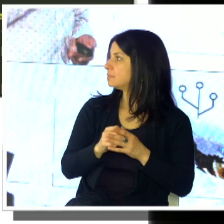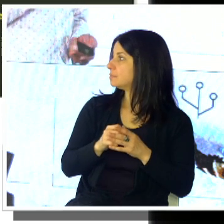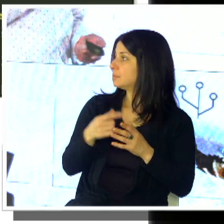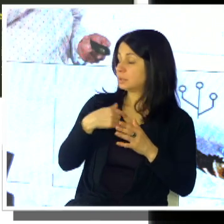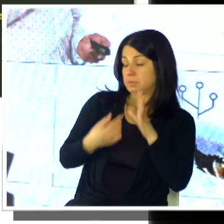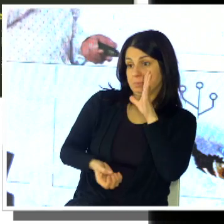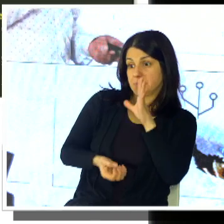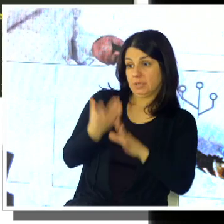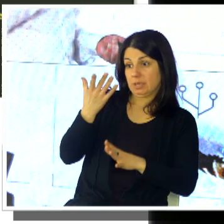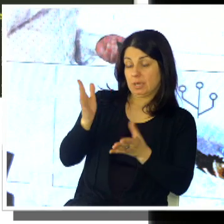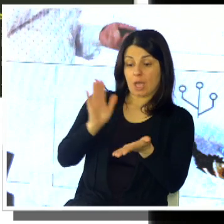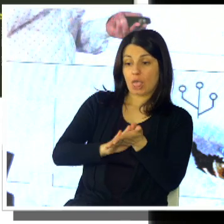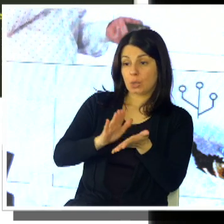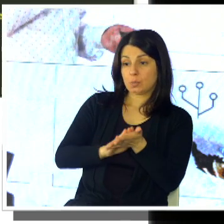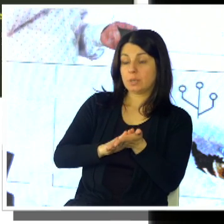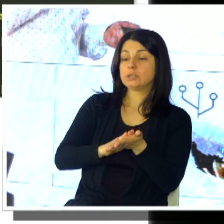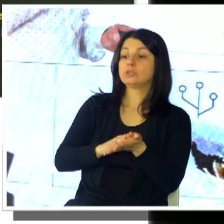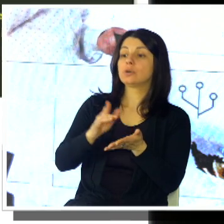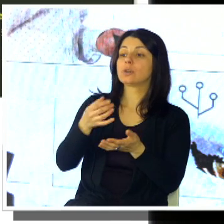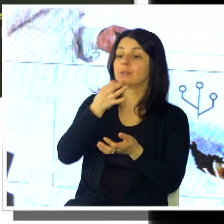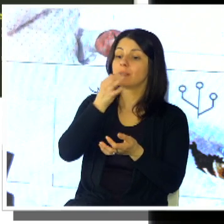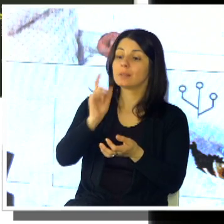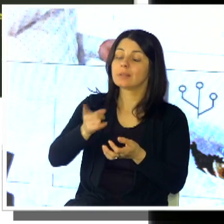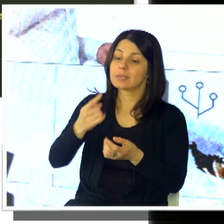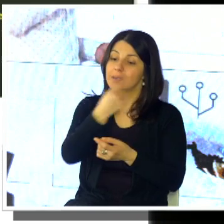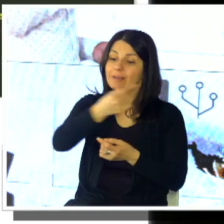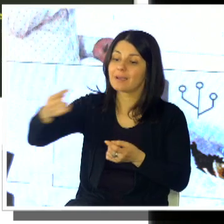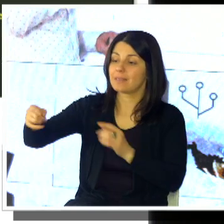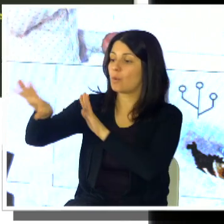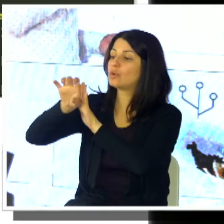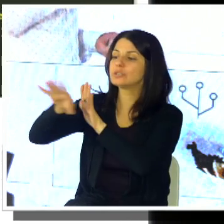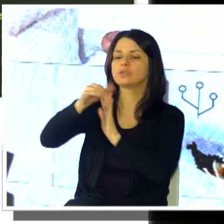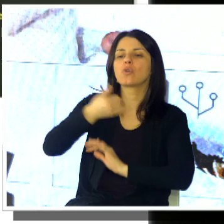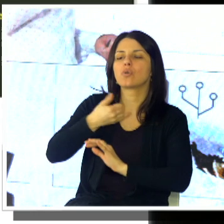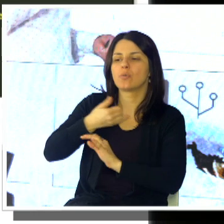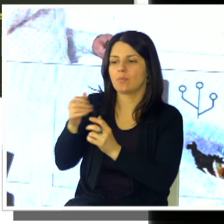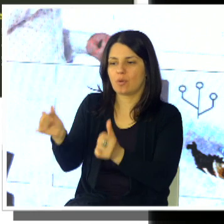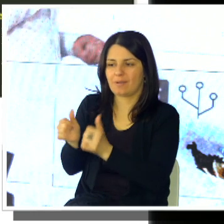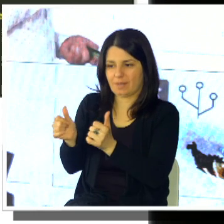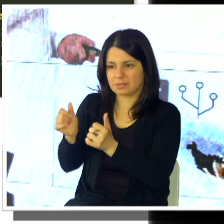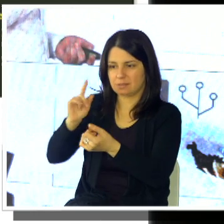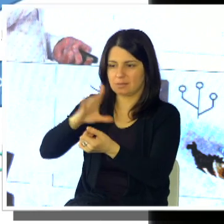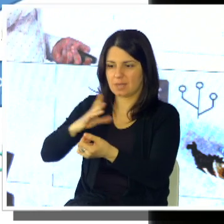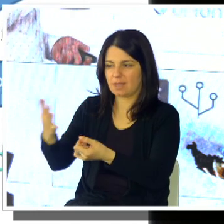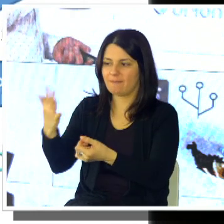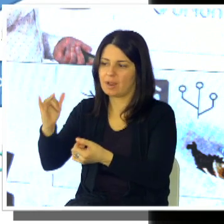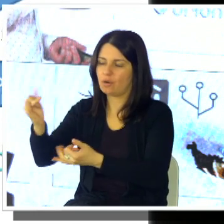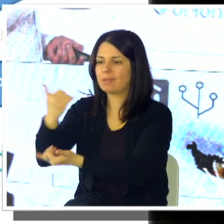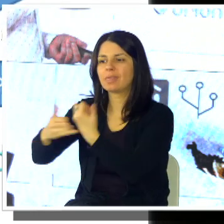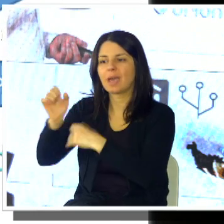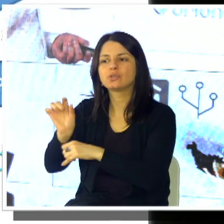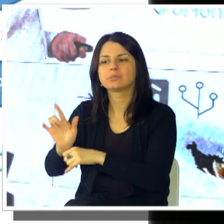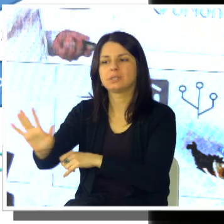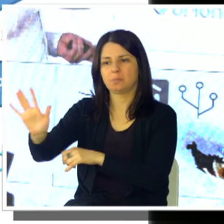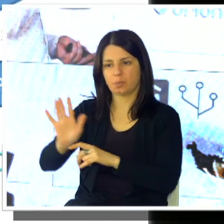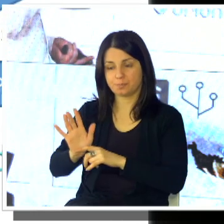un documento JSON donde define los atributos de cada uno de esos sensores, que tiene un valor, una metadata y un tipo de dato.